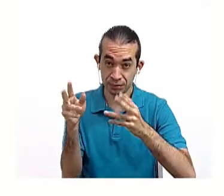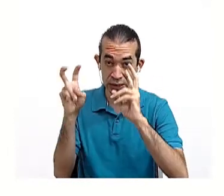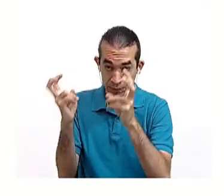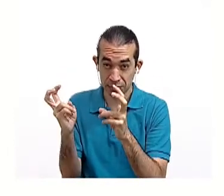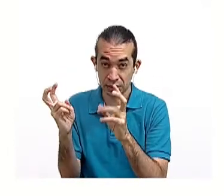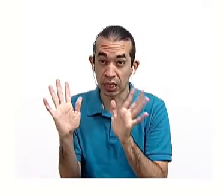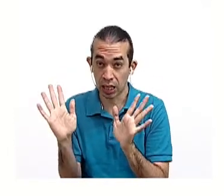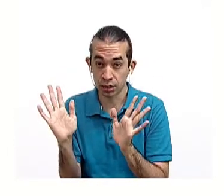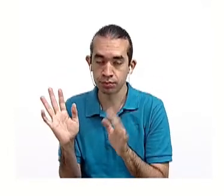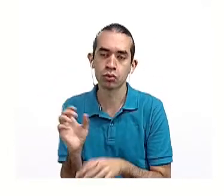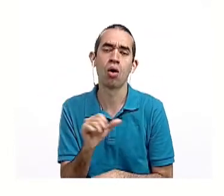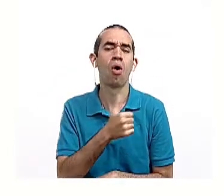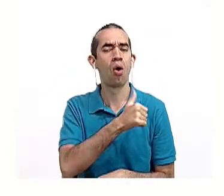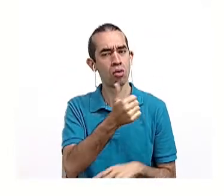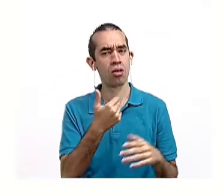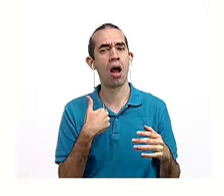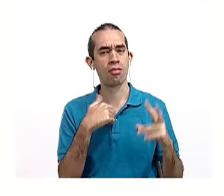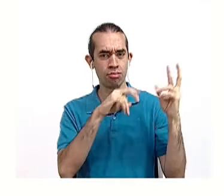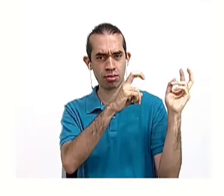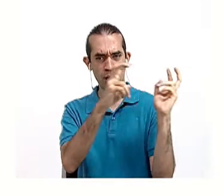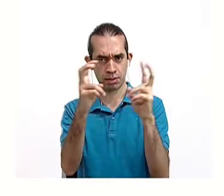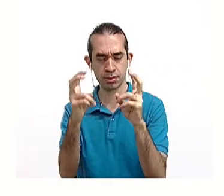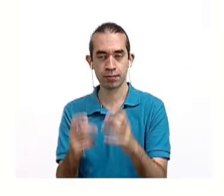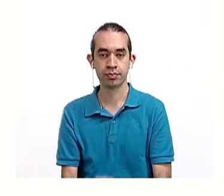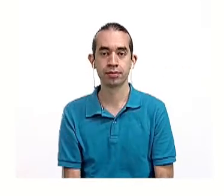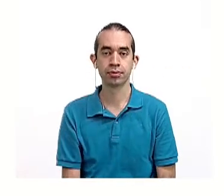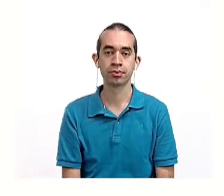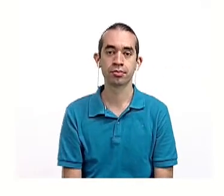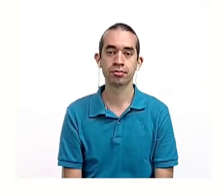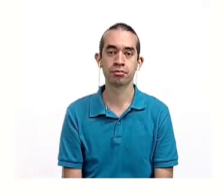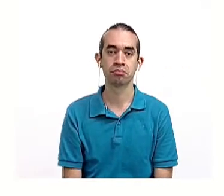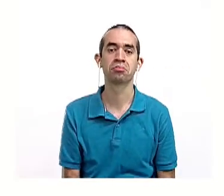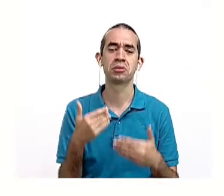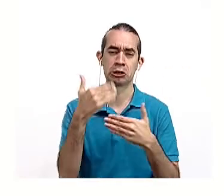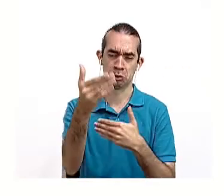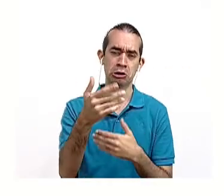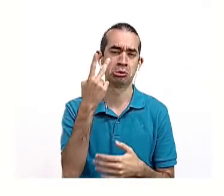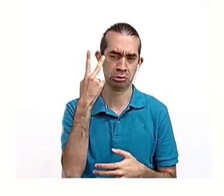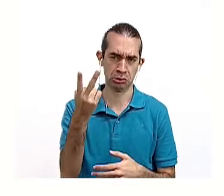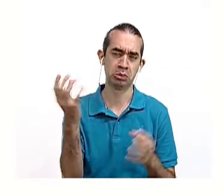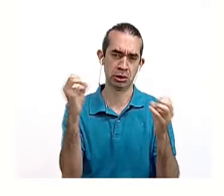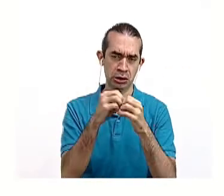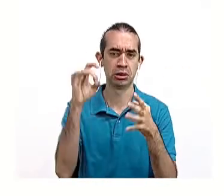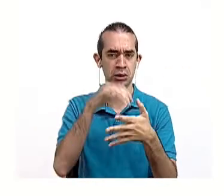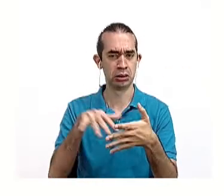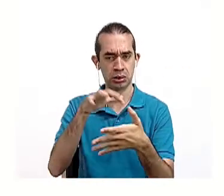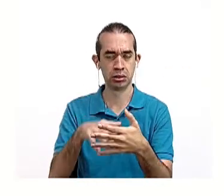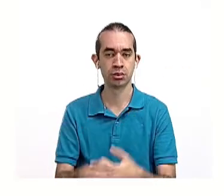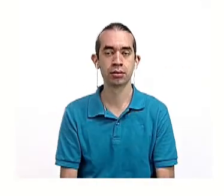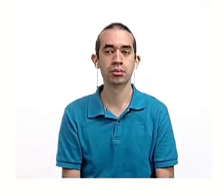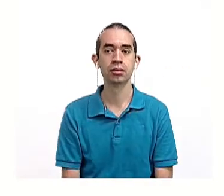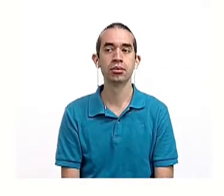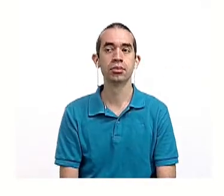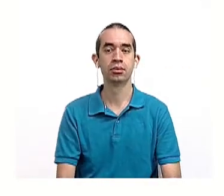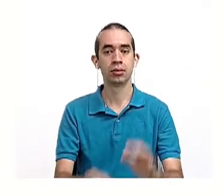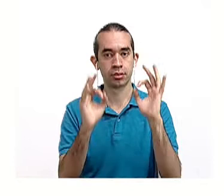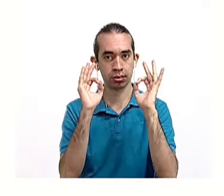temática. Hay variedad de temas. Ya lo veremos más adelante. Muy